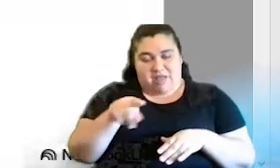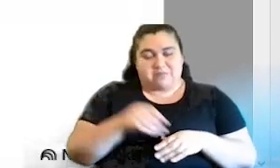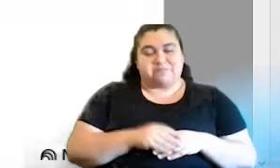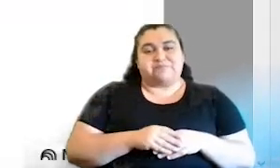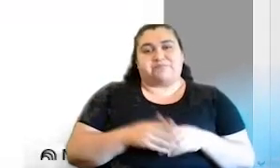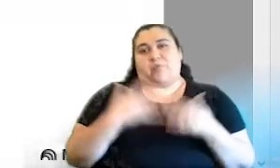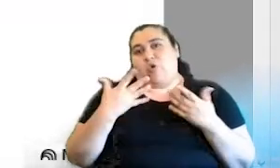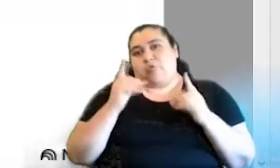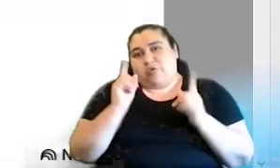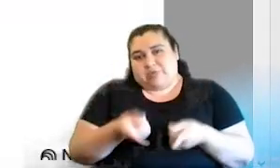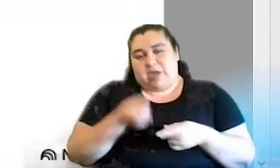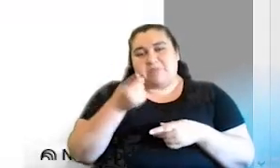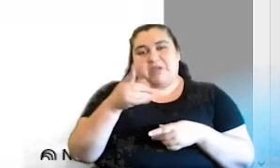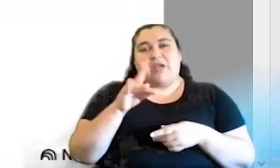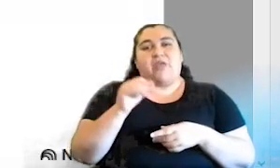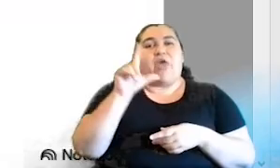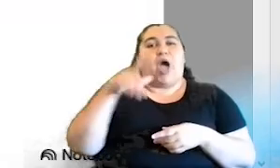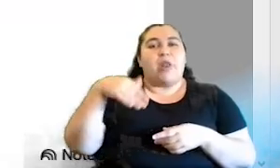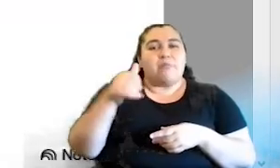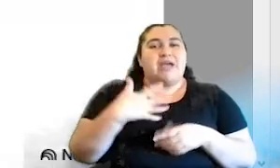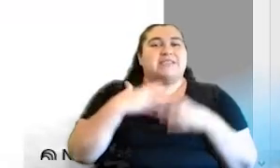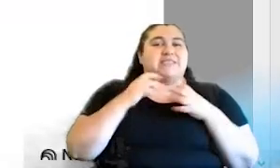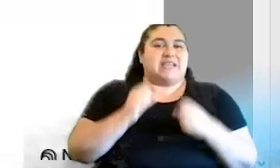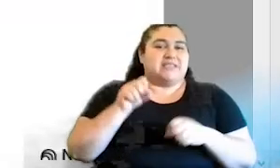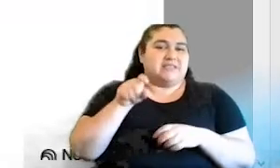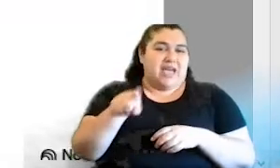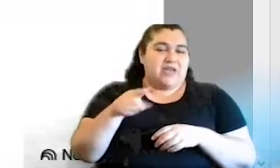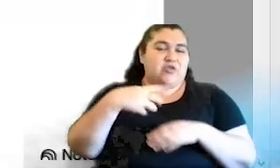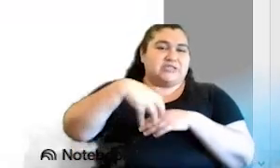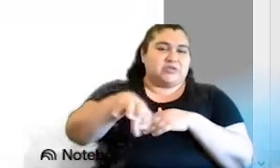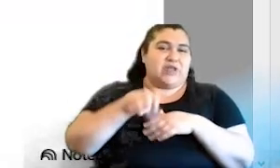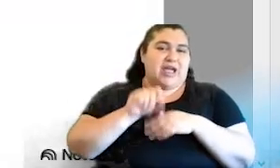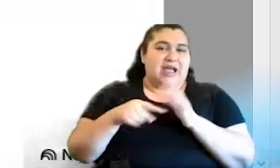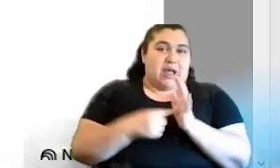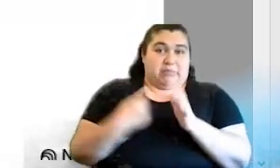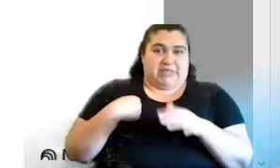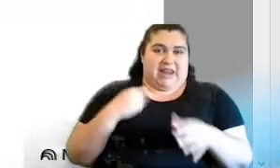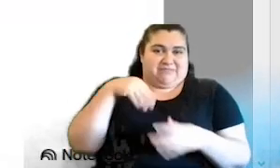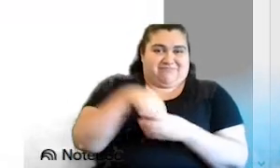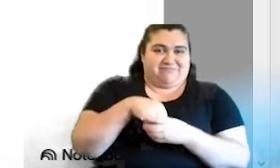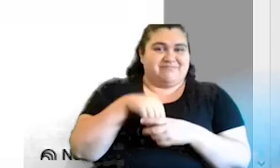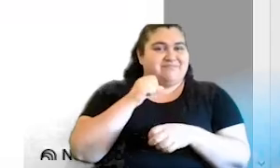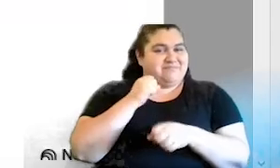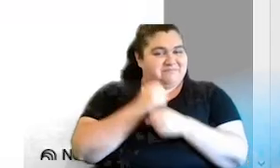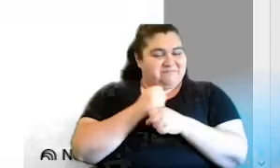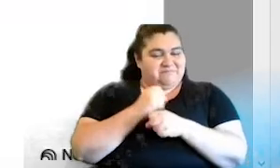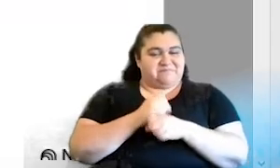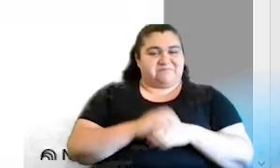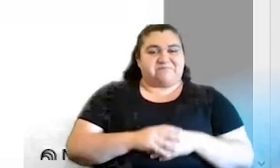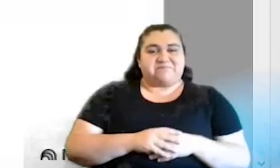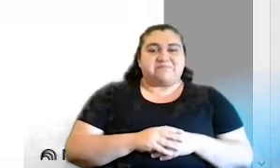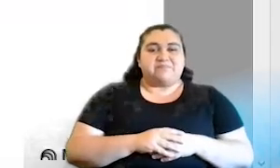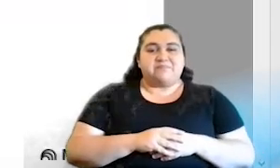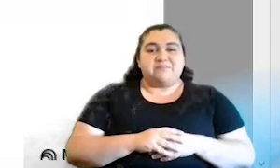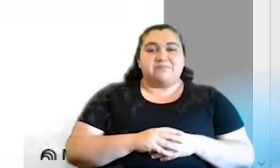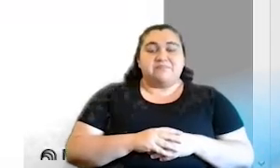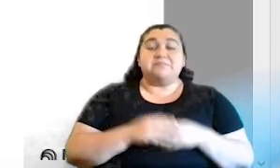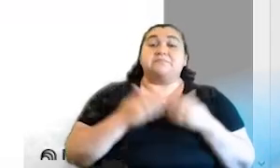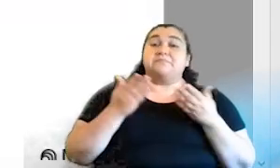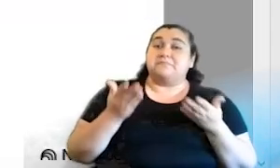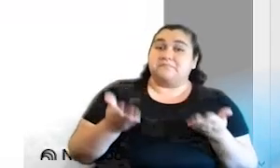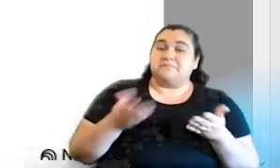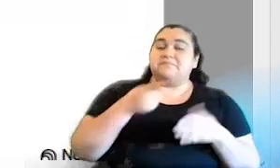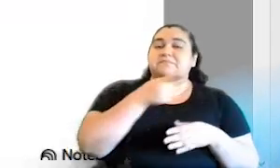a Mariano Dalman, el secretario de la Seccional Capital a la cual yo pertenezco. Bueno, en esta oportunidad, como